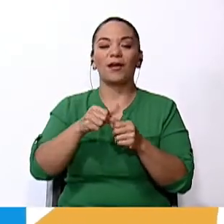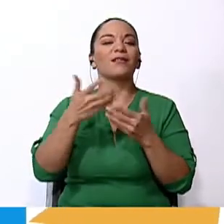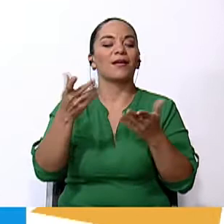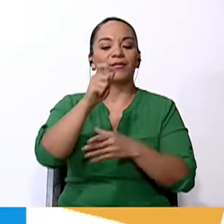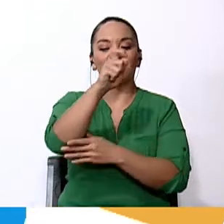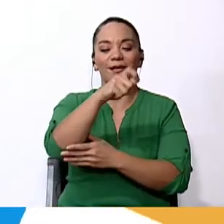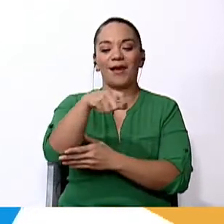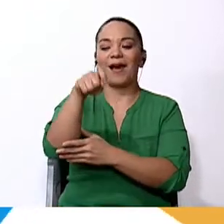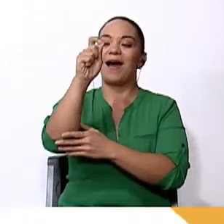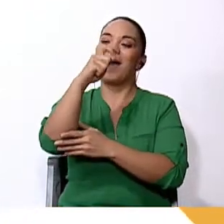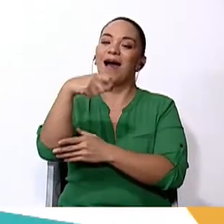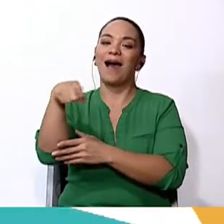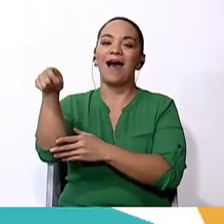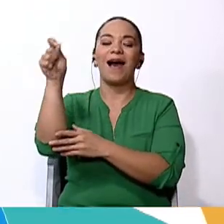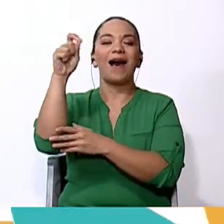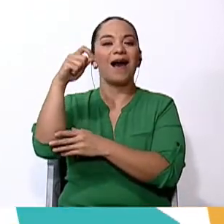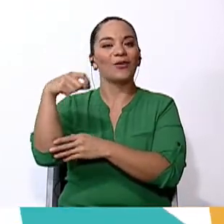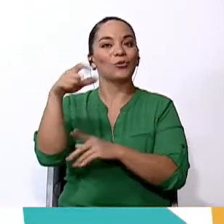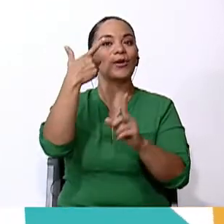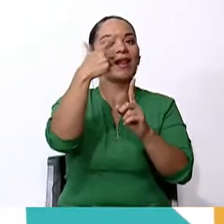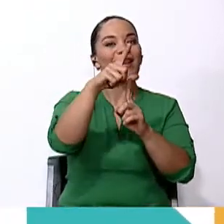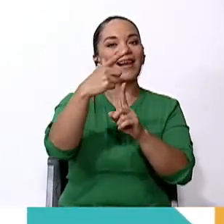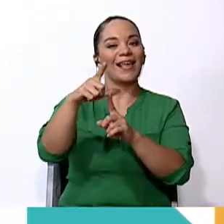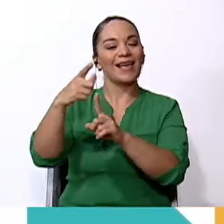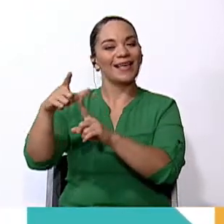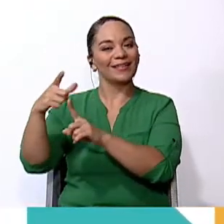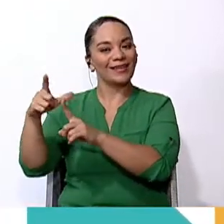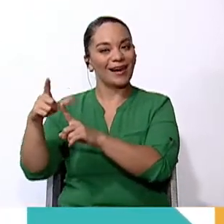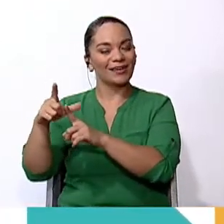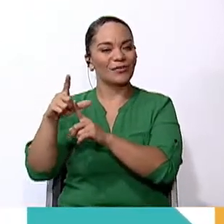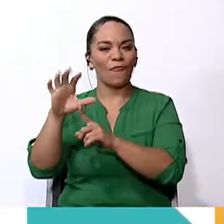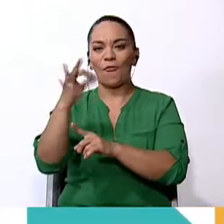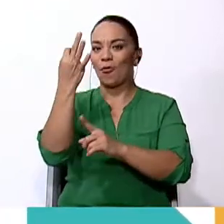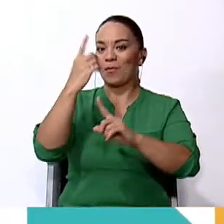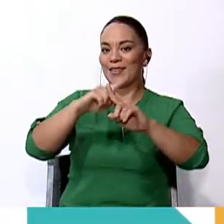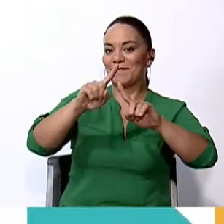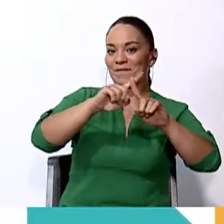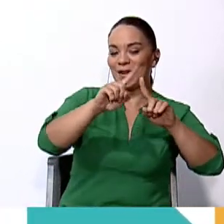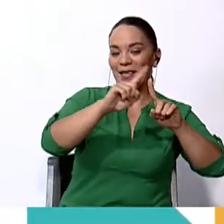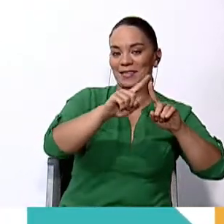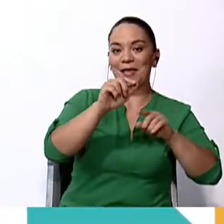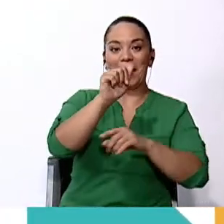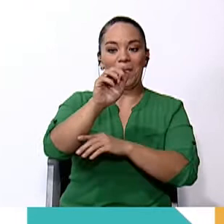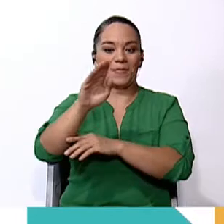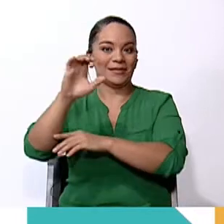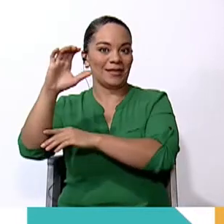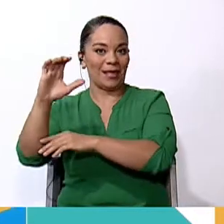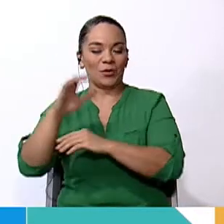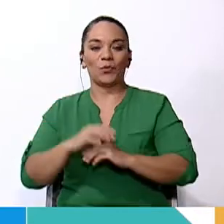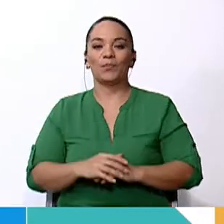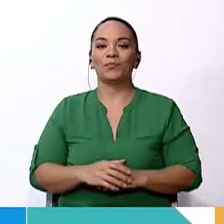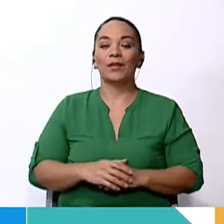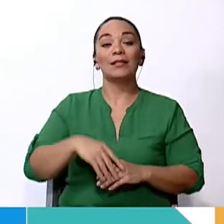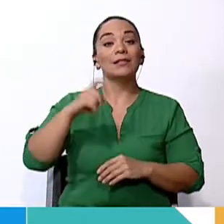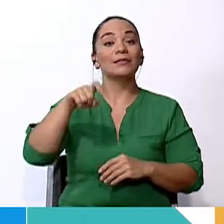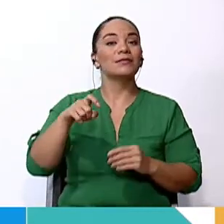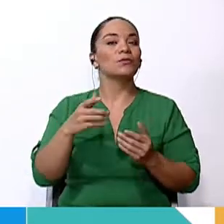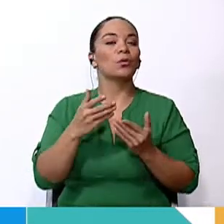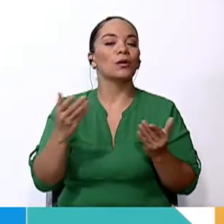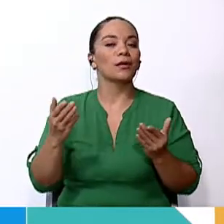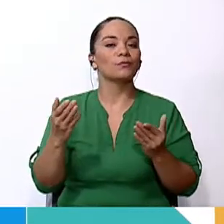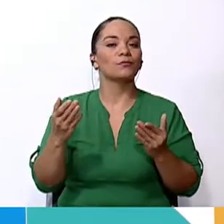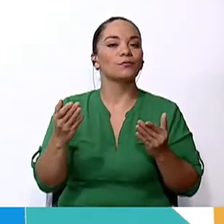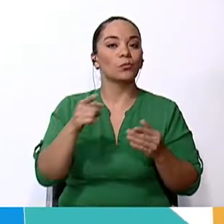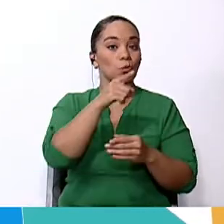trazos, los disfraces de cada una de las letras del abecedario. Entonces, necesito